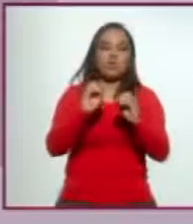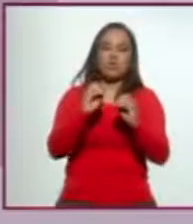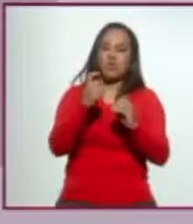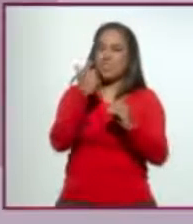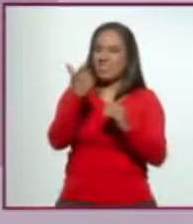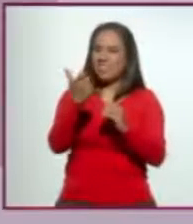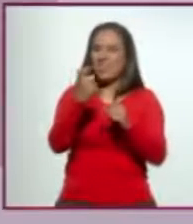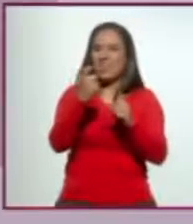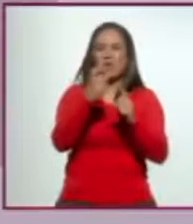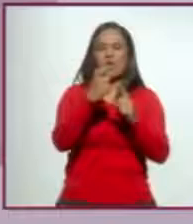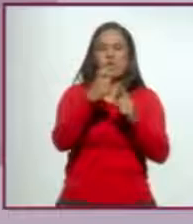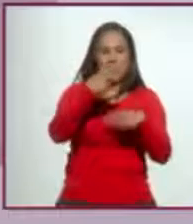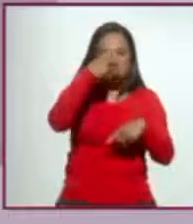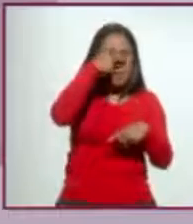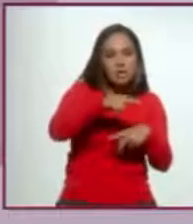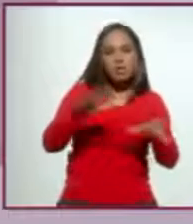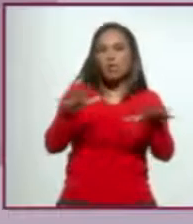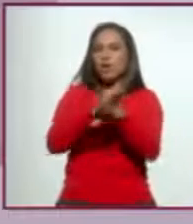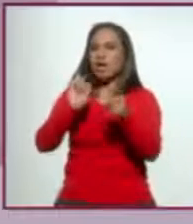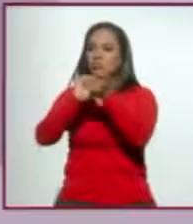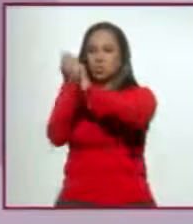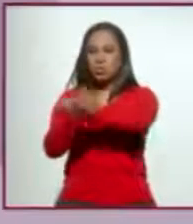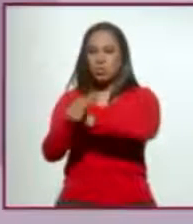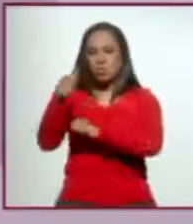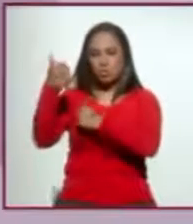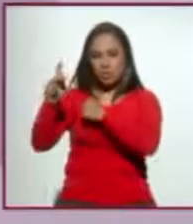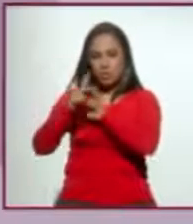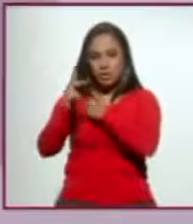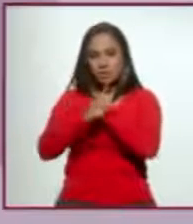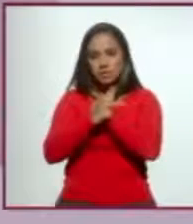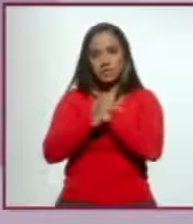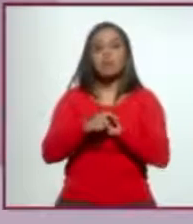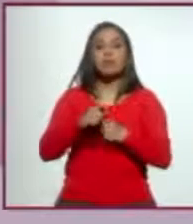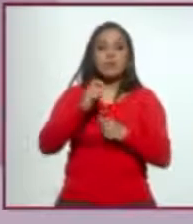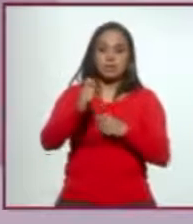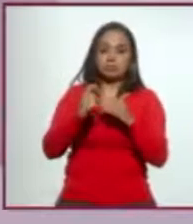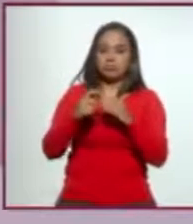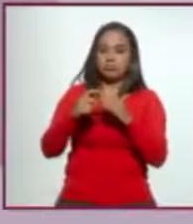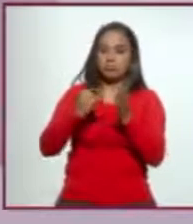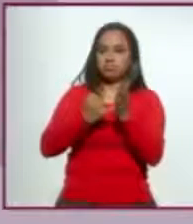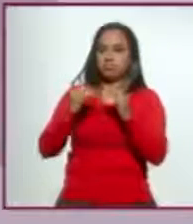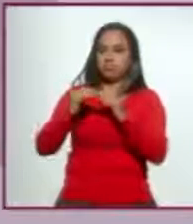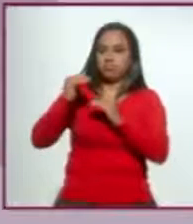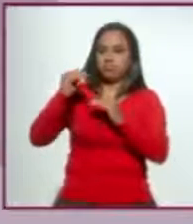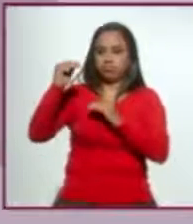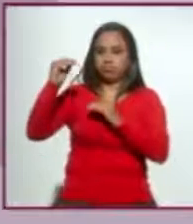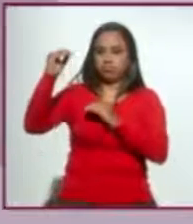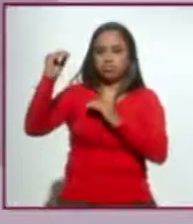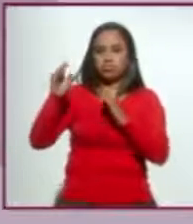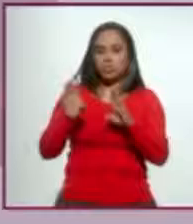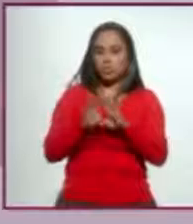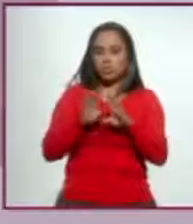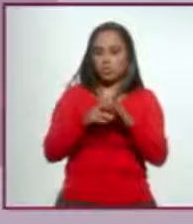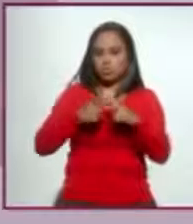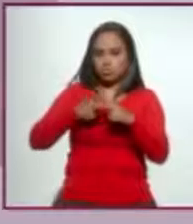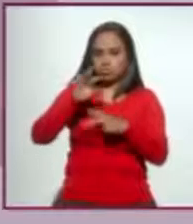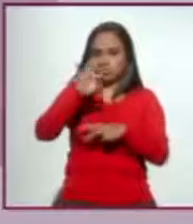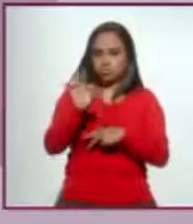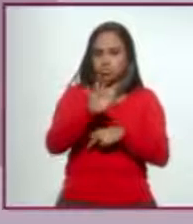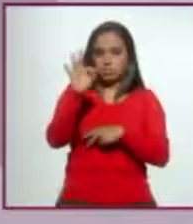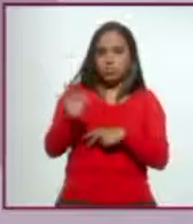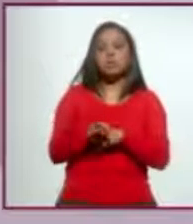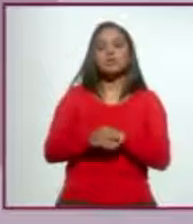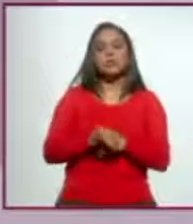cambio, más allá de la tasa de crecimiento, que es un dato más abstracto para el ciudadano.